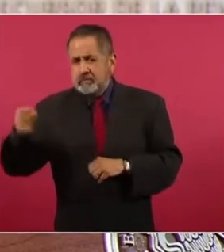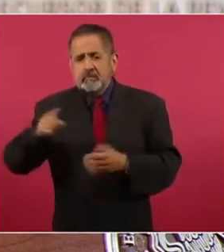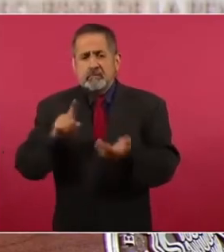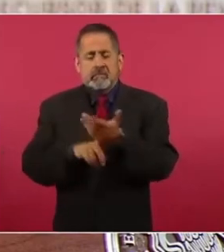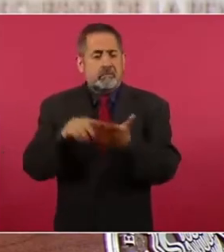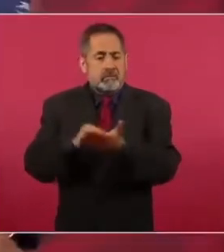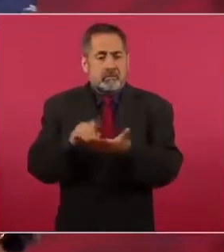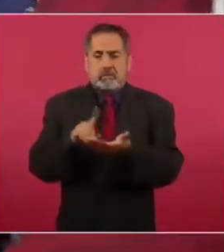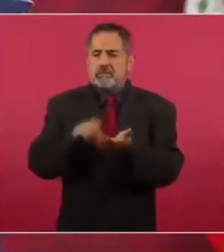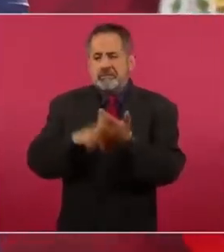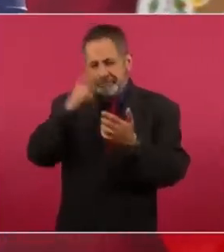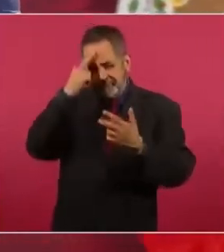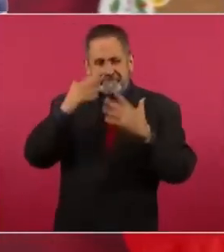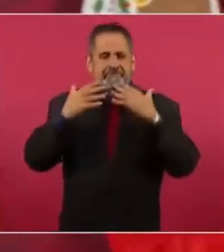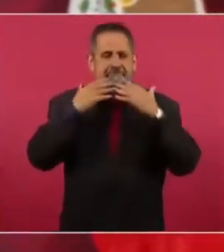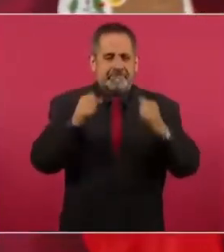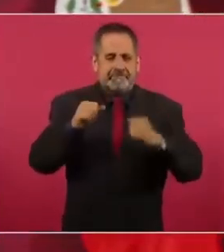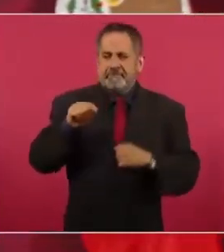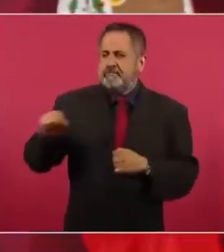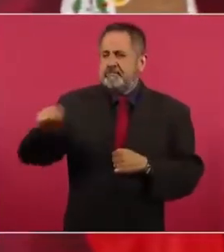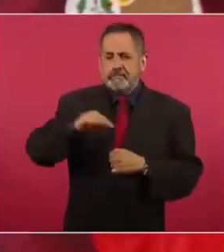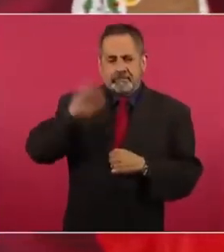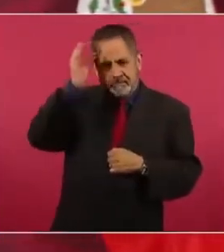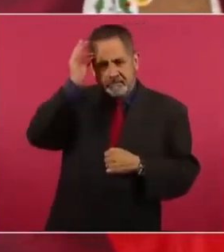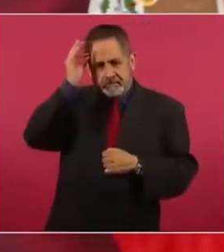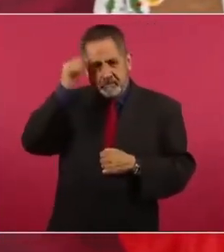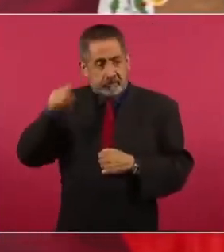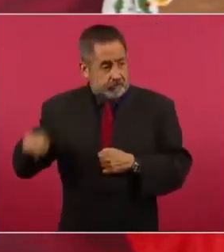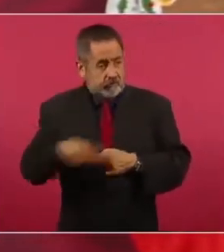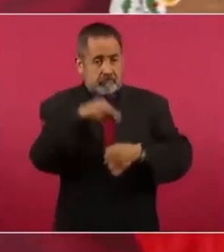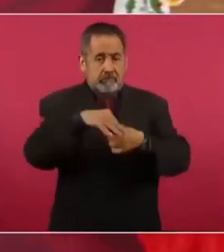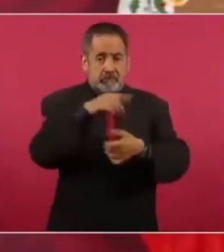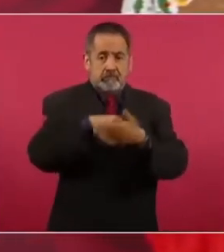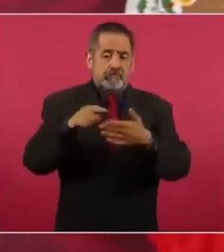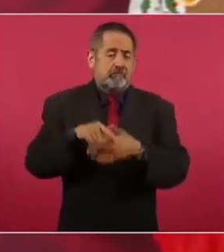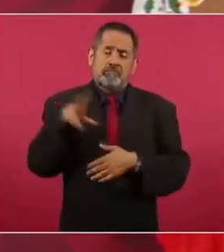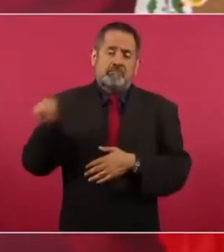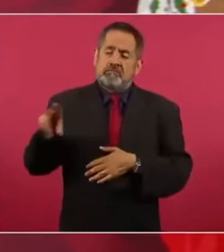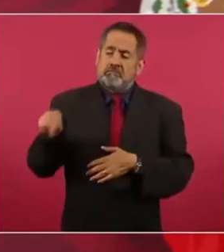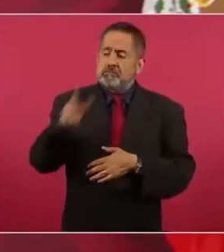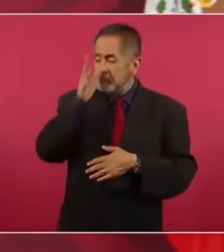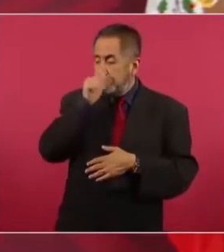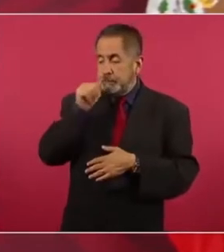Los peones no podían votar, no eran ciudadanos,